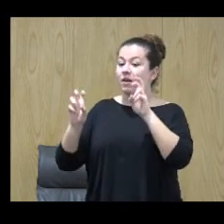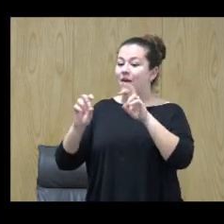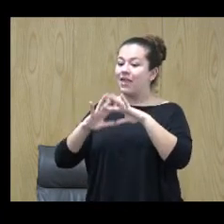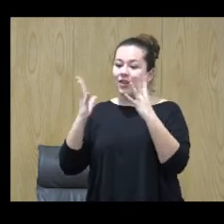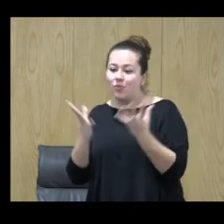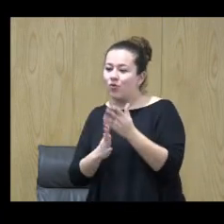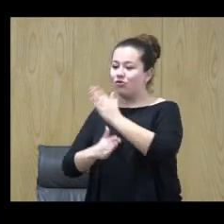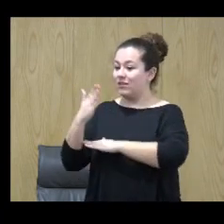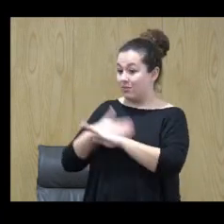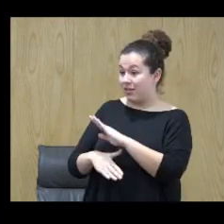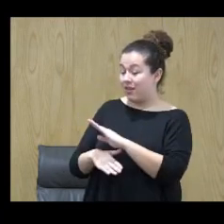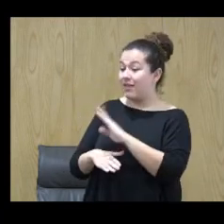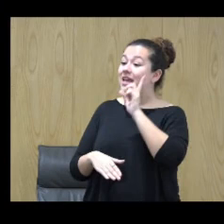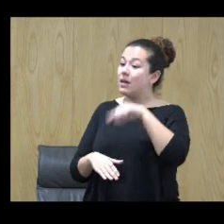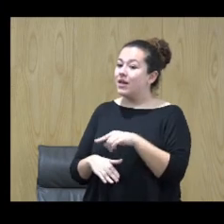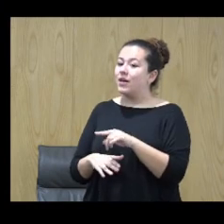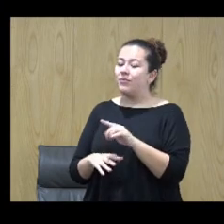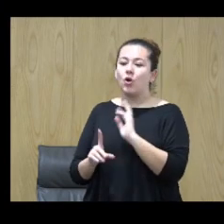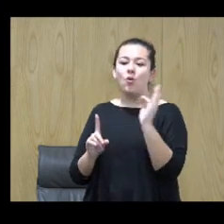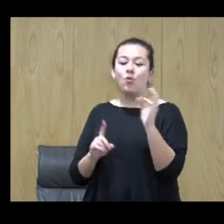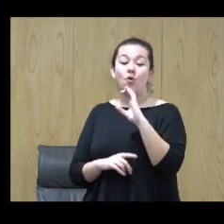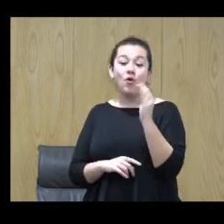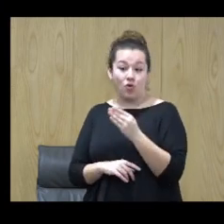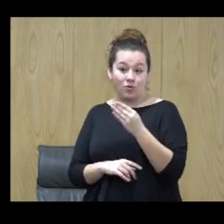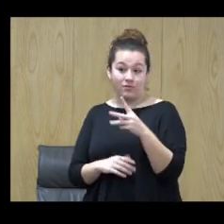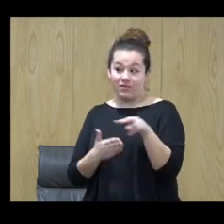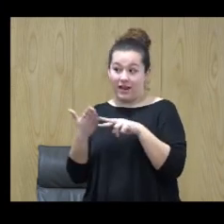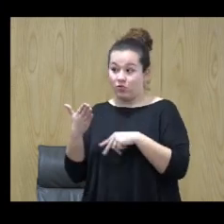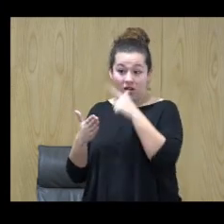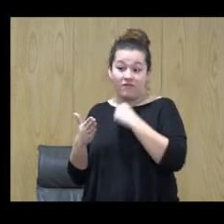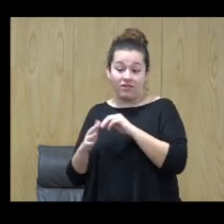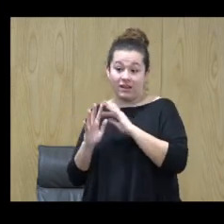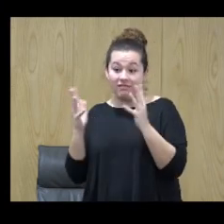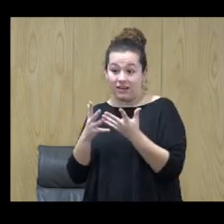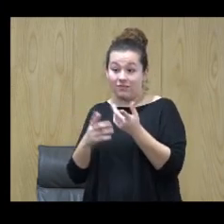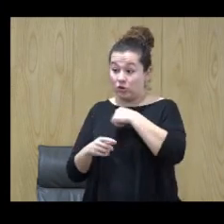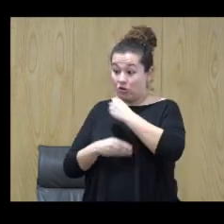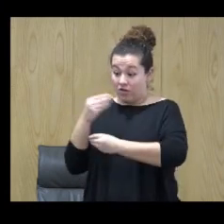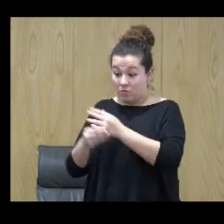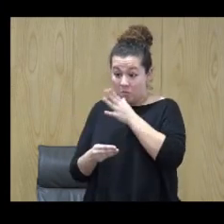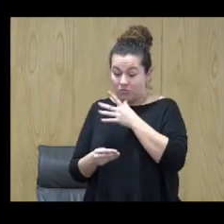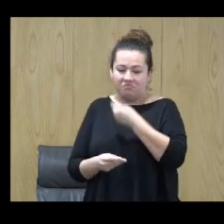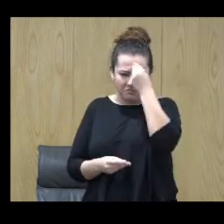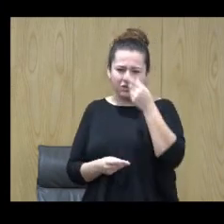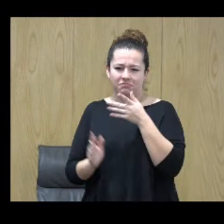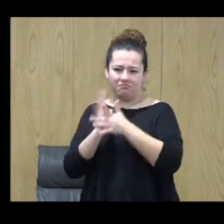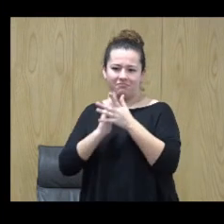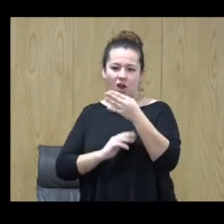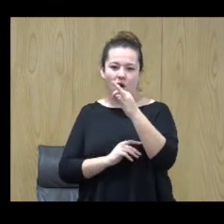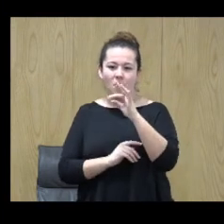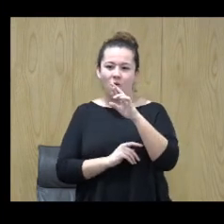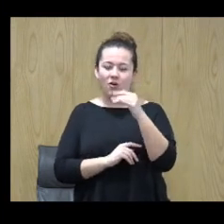la discapacidad, y también un club de lectura fácil en Internet. ¿Por qué lo hacemos? Bueno, creo que lo ha explicado muy bien